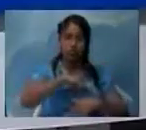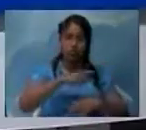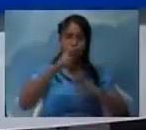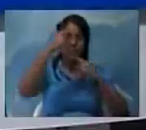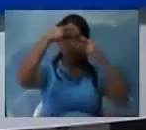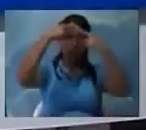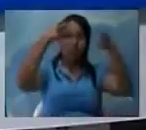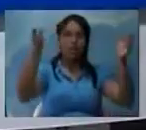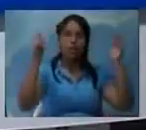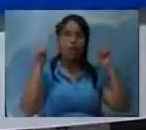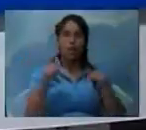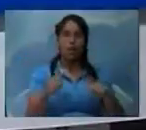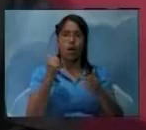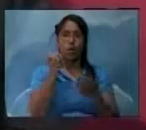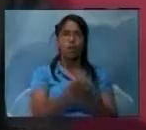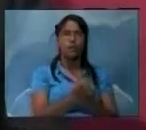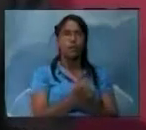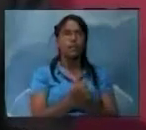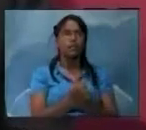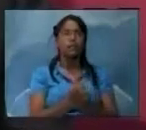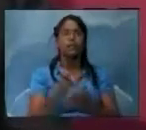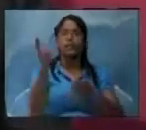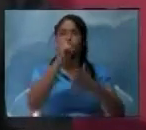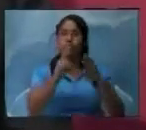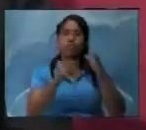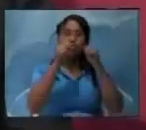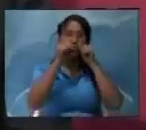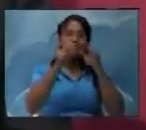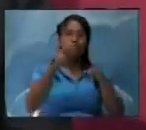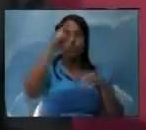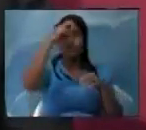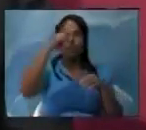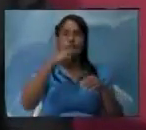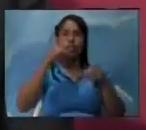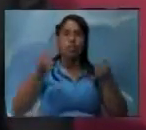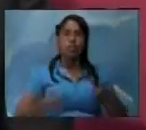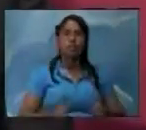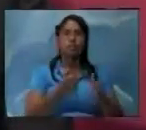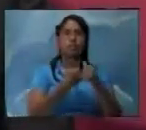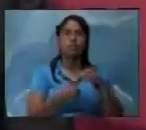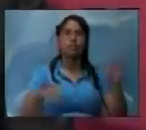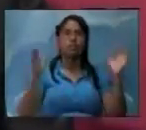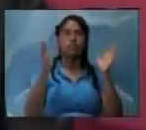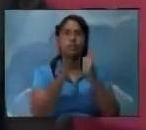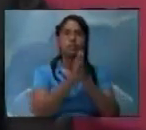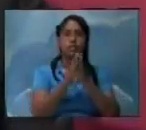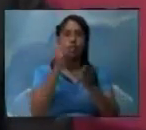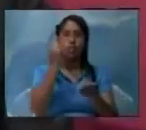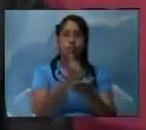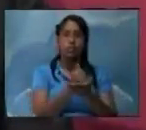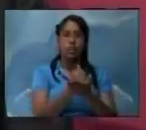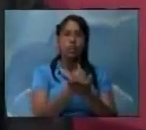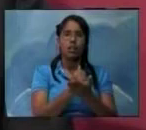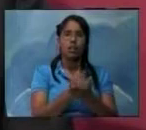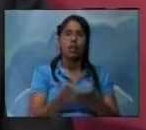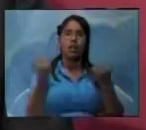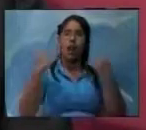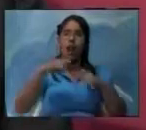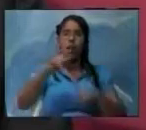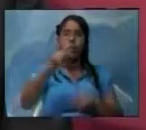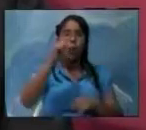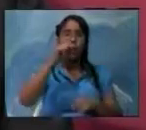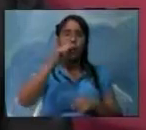de hoy. Hermanos. Amén. Y leemos con la bendición del Padre, del Hijo y del Espíritu Santo. Amén. Amén. Hay unos